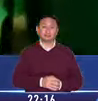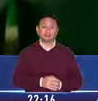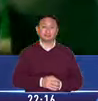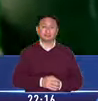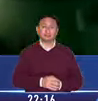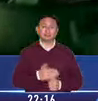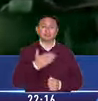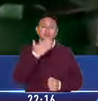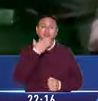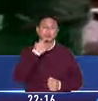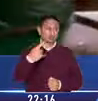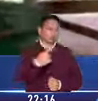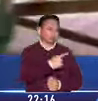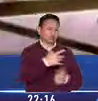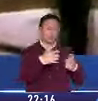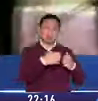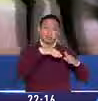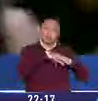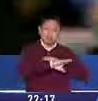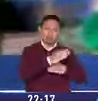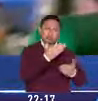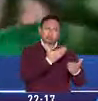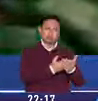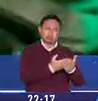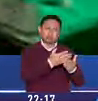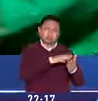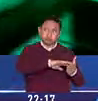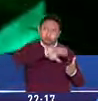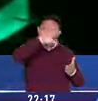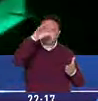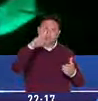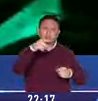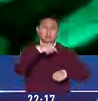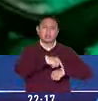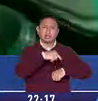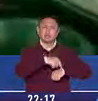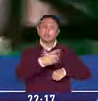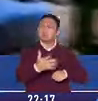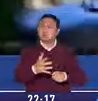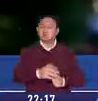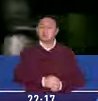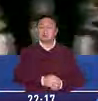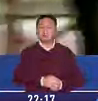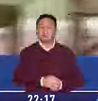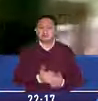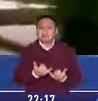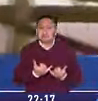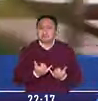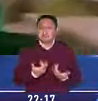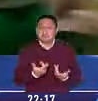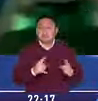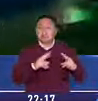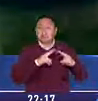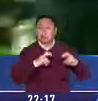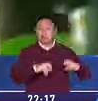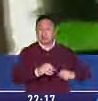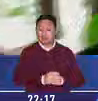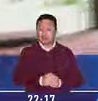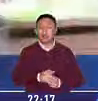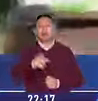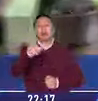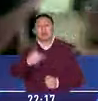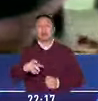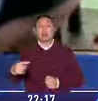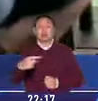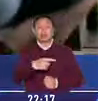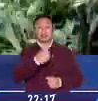¿Cómo ingresaron todas esas evidencias a plena montaña y cuánto tiempo les tomó? Es la gran interrogante. Para quienes se dedican a